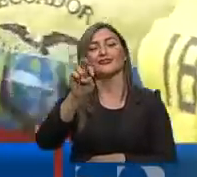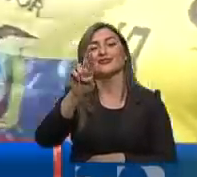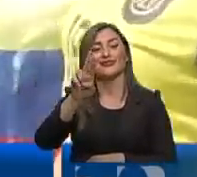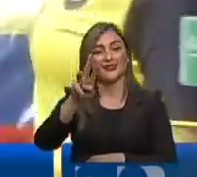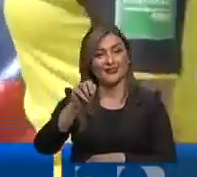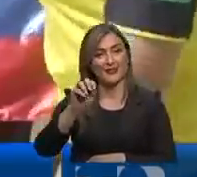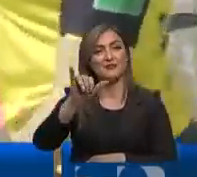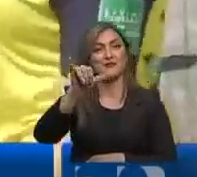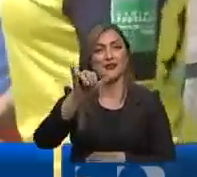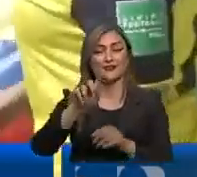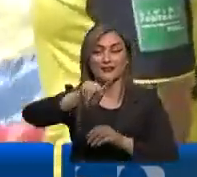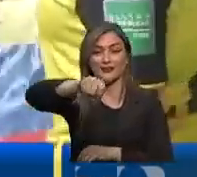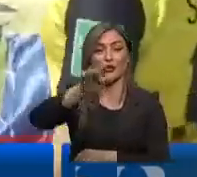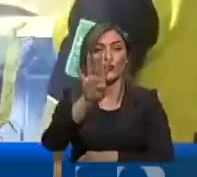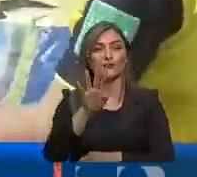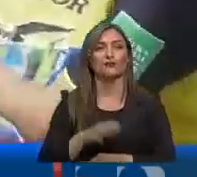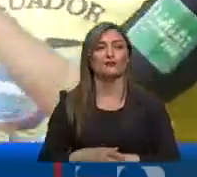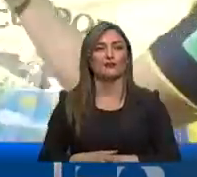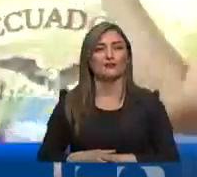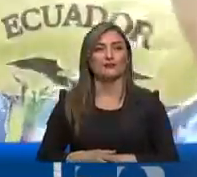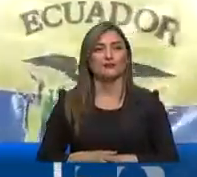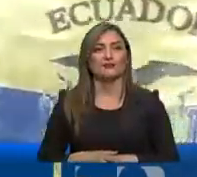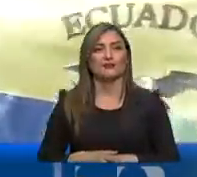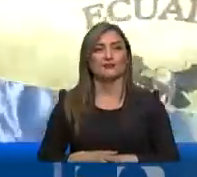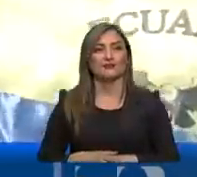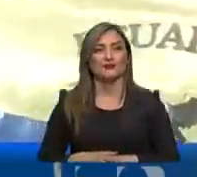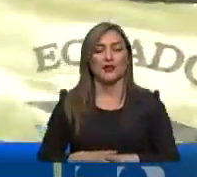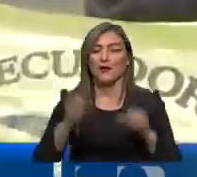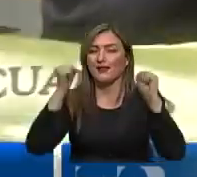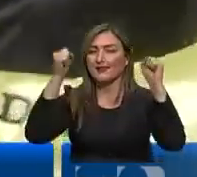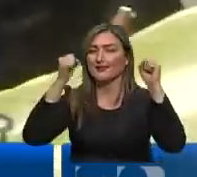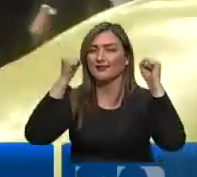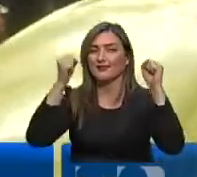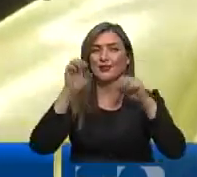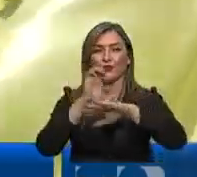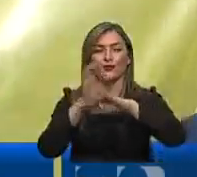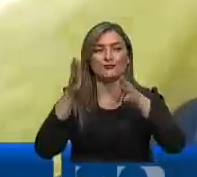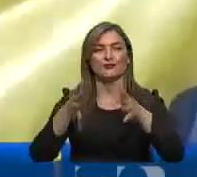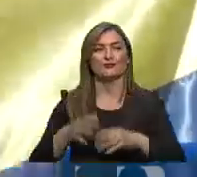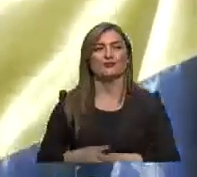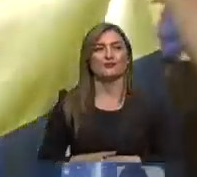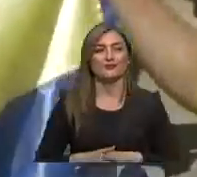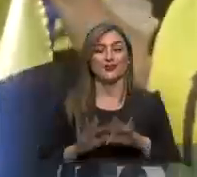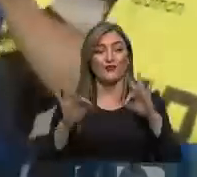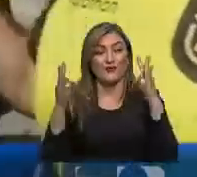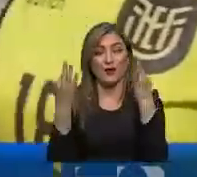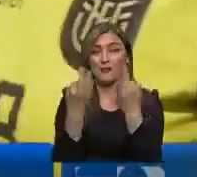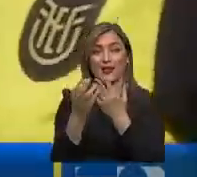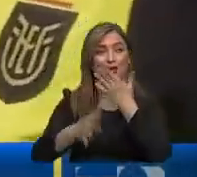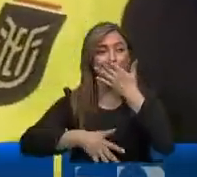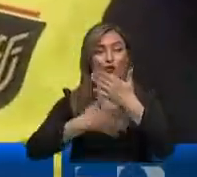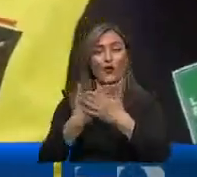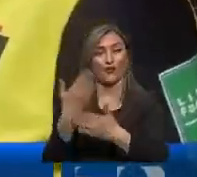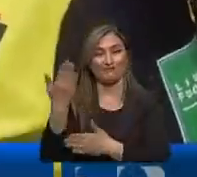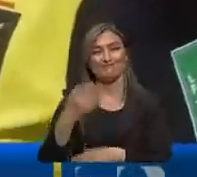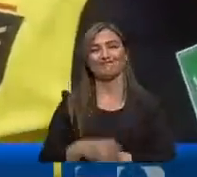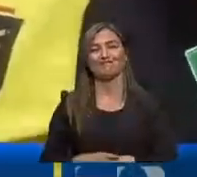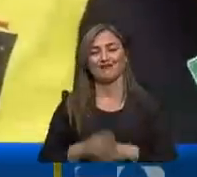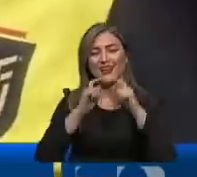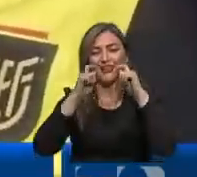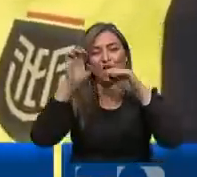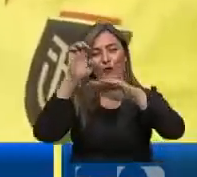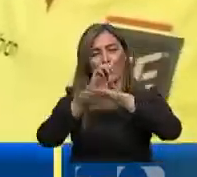Sarmiento a través de Teleamazonas. Acá tenemos hinchas ecuatorianos. A ver, la familia Sarmiento, vamos a alentar a Ecuador. Vamos, un grito